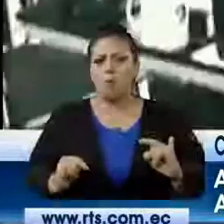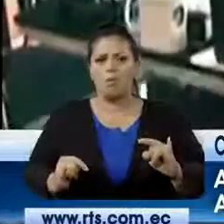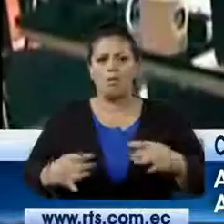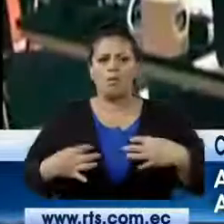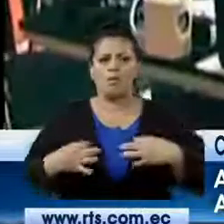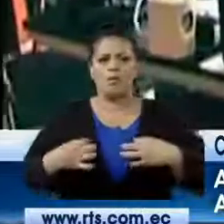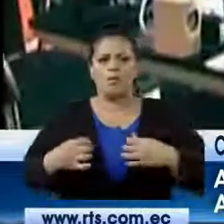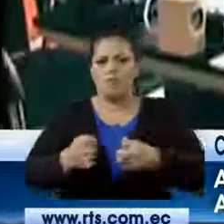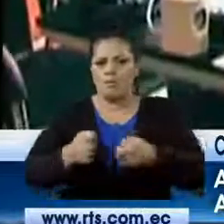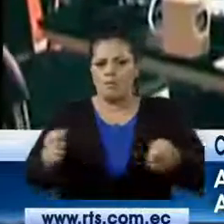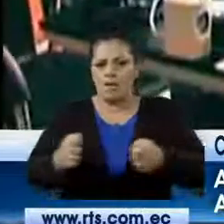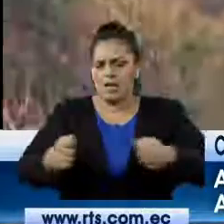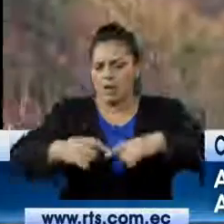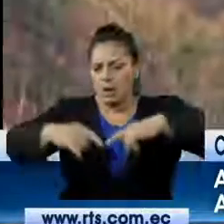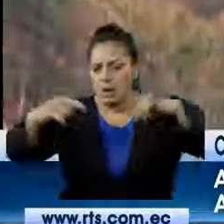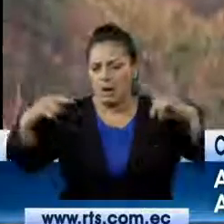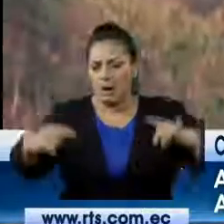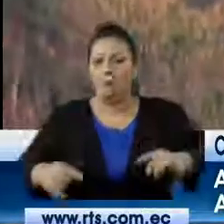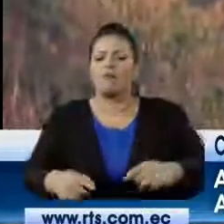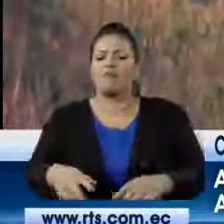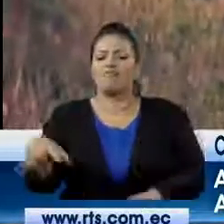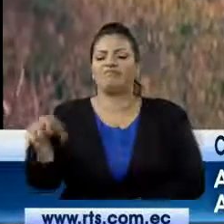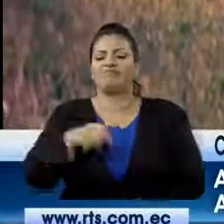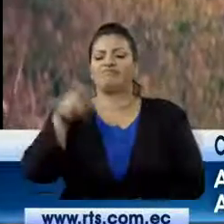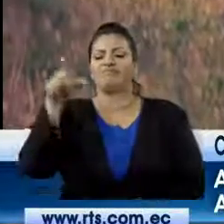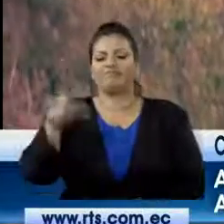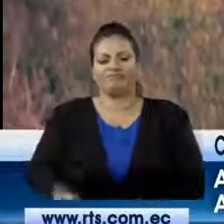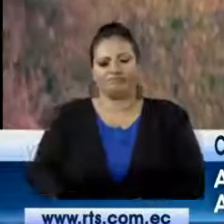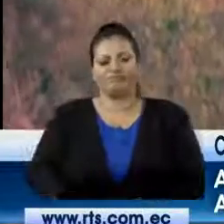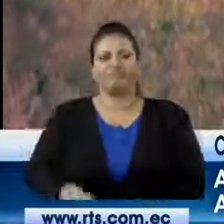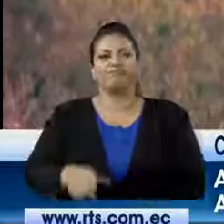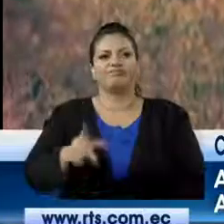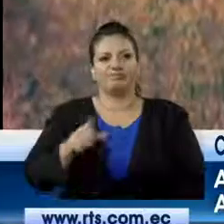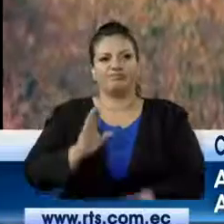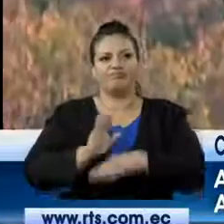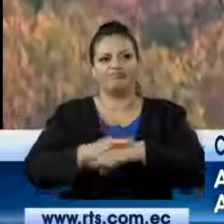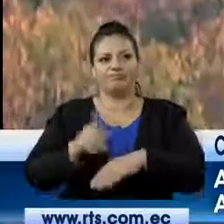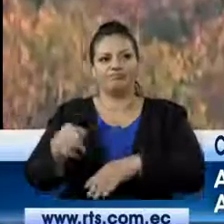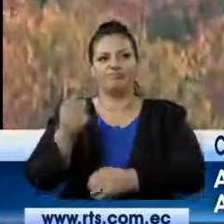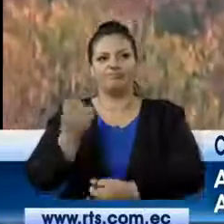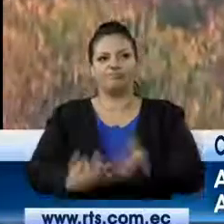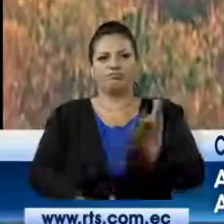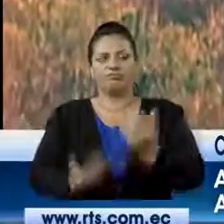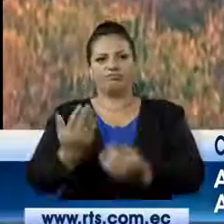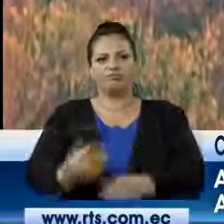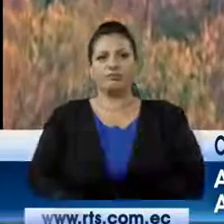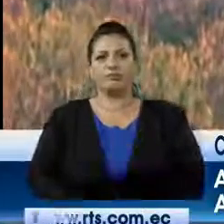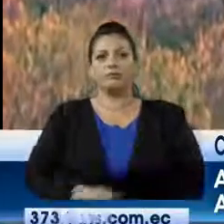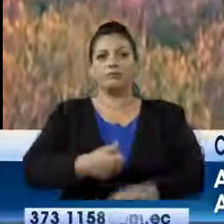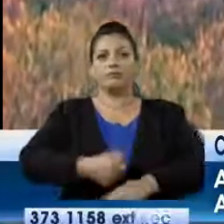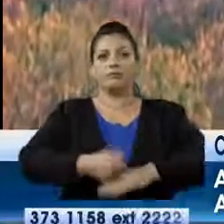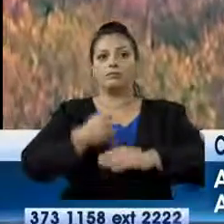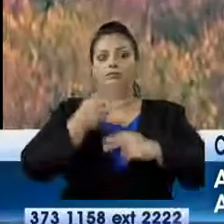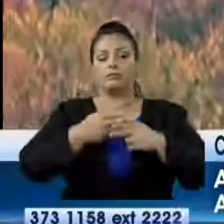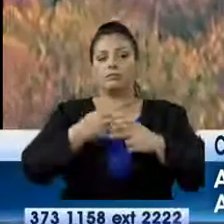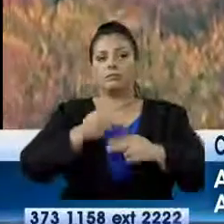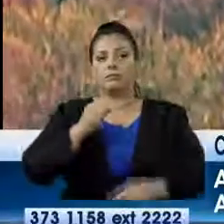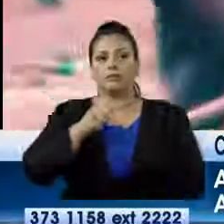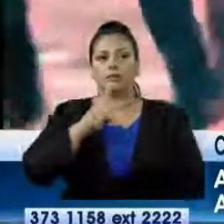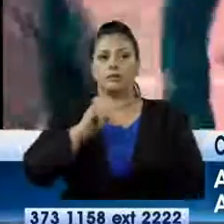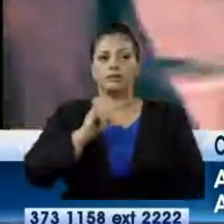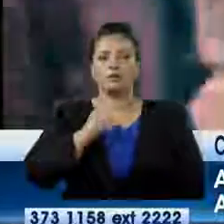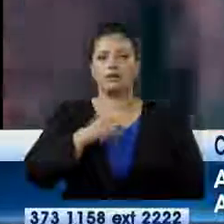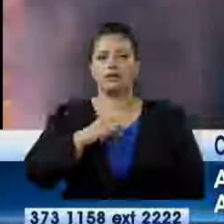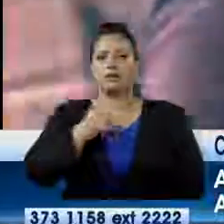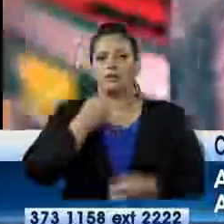telas. Según el mayor Ayala, en estos últimos 3 meses ha incrementado el número de alarmas por incendios forestales. Y la entidad